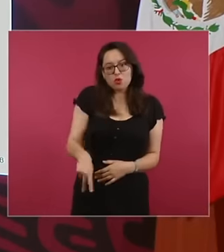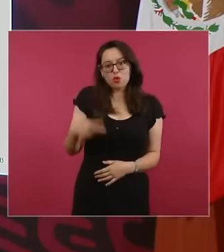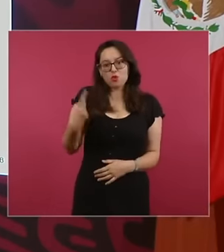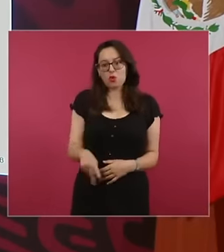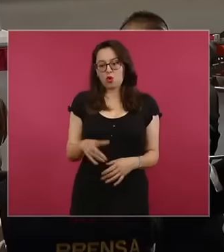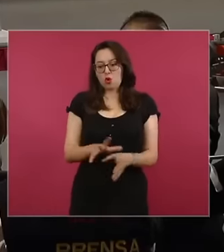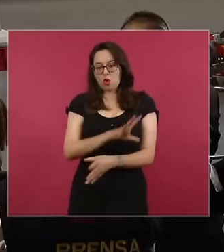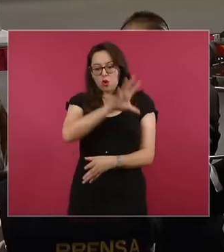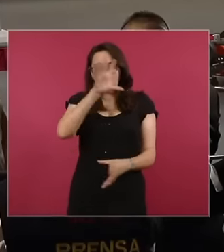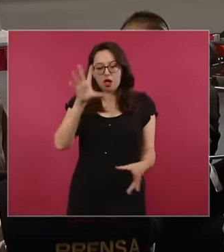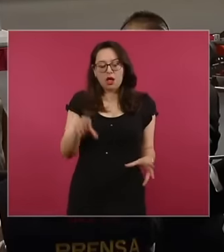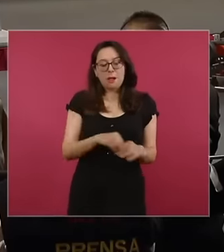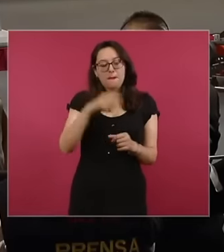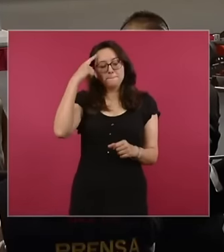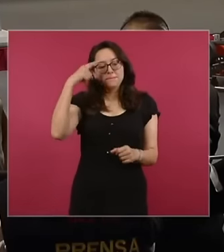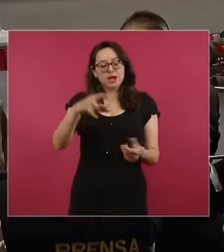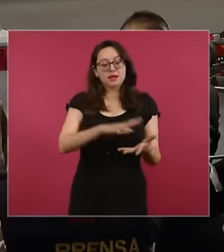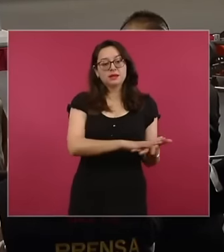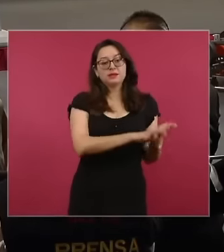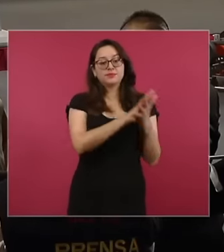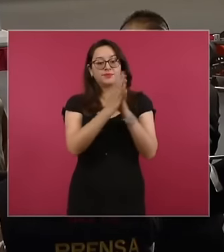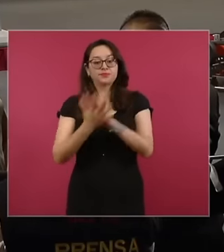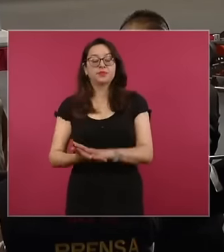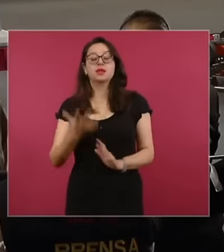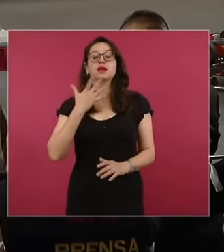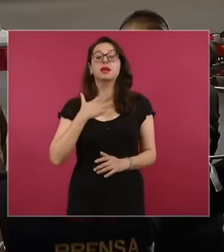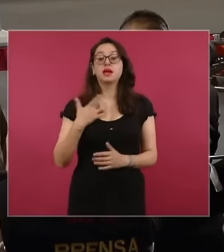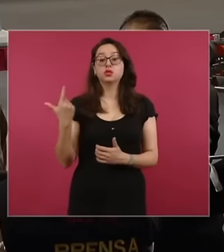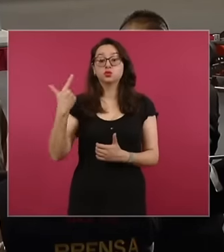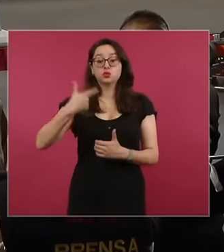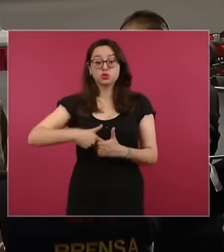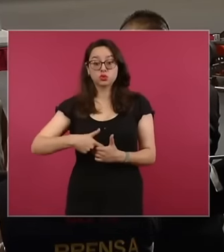A ver si no tienes la lámina